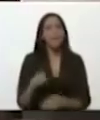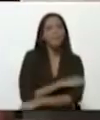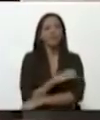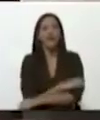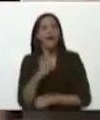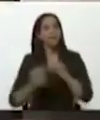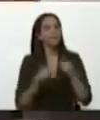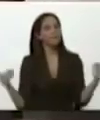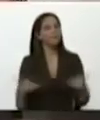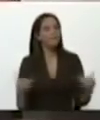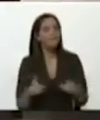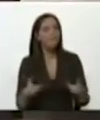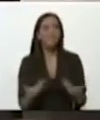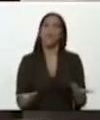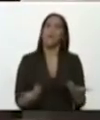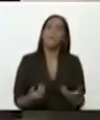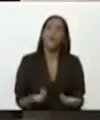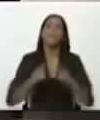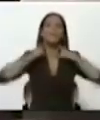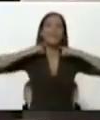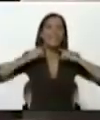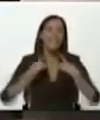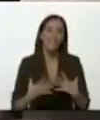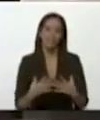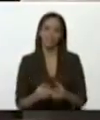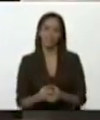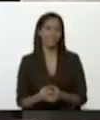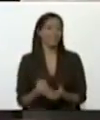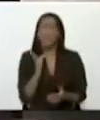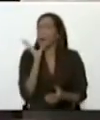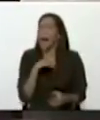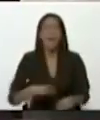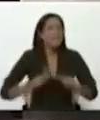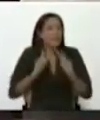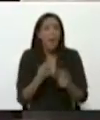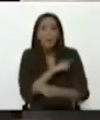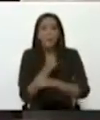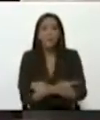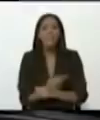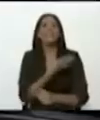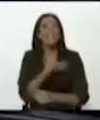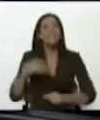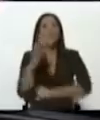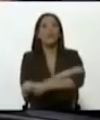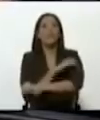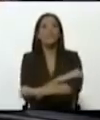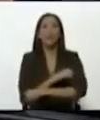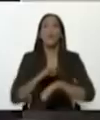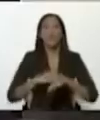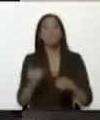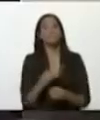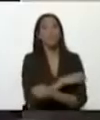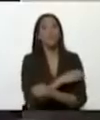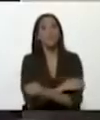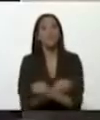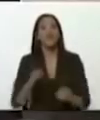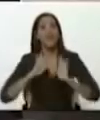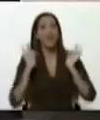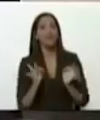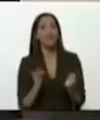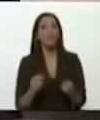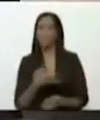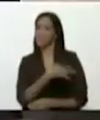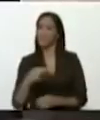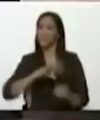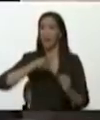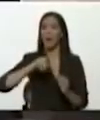un esfuerzo inconmensurable por perder. No tienen vocación de poder. Quieren ser oposición porque siendo oposición es el mecanismo perfecto para